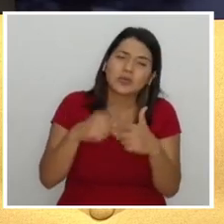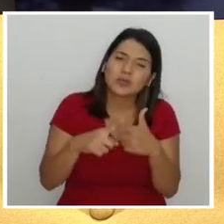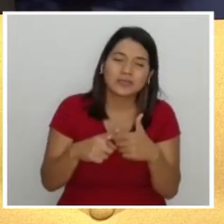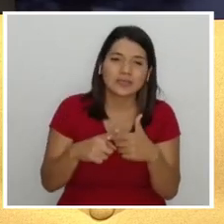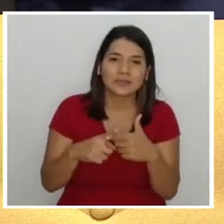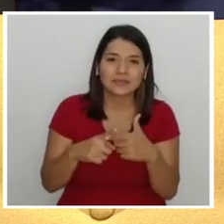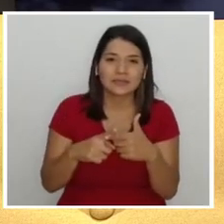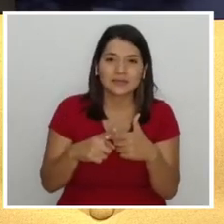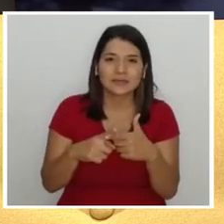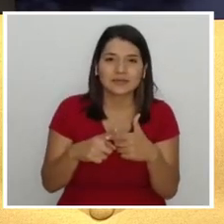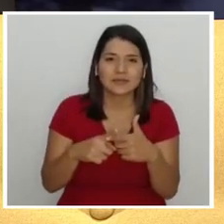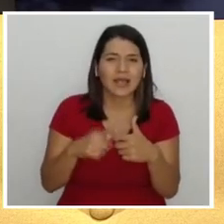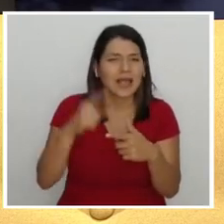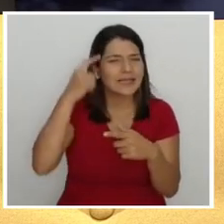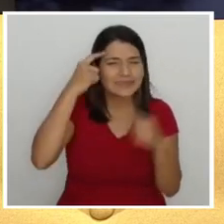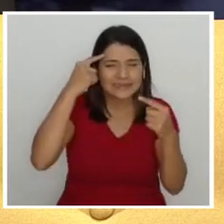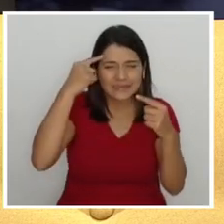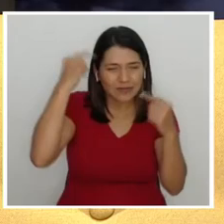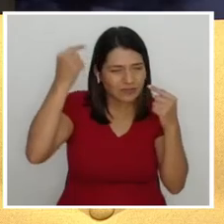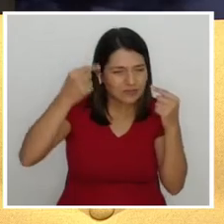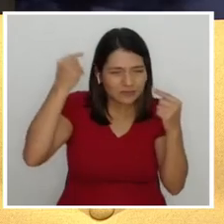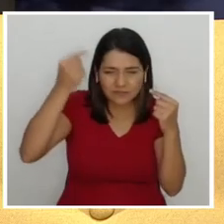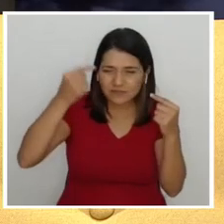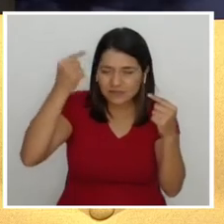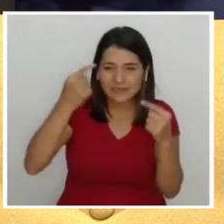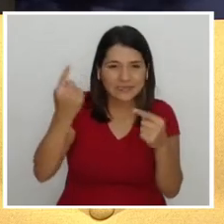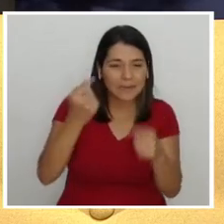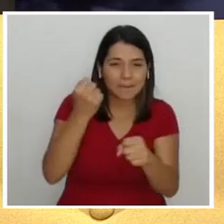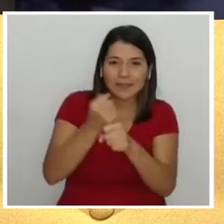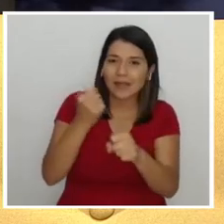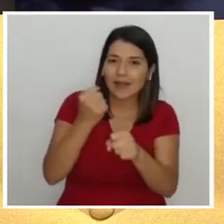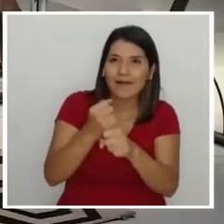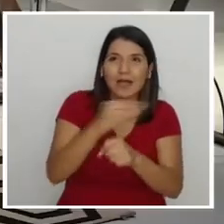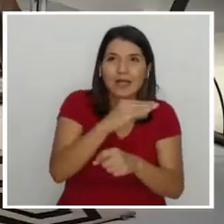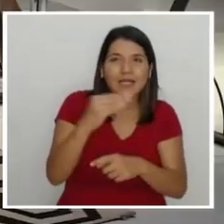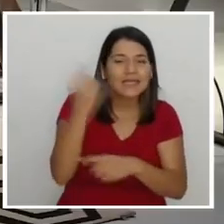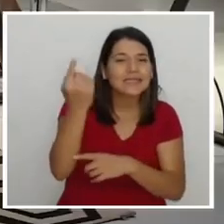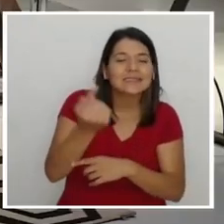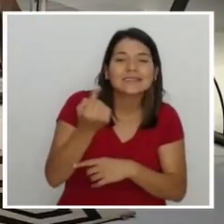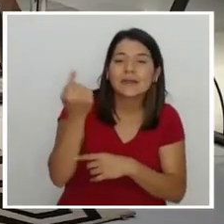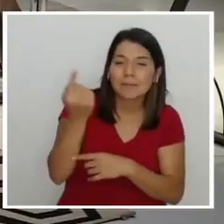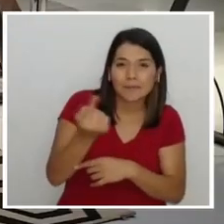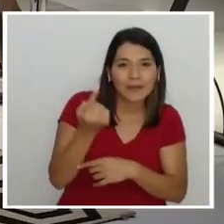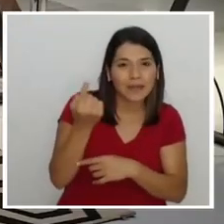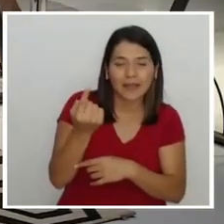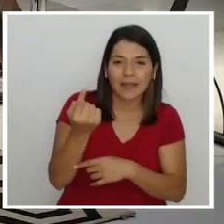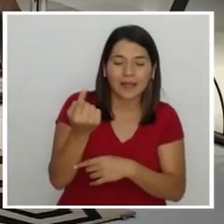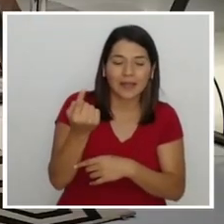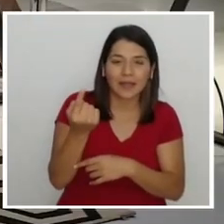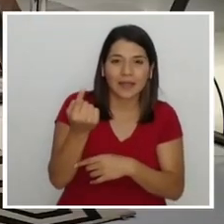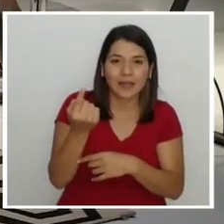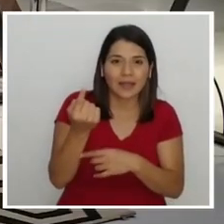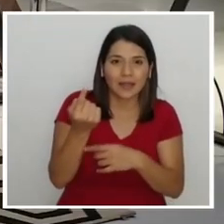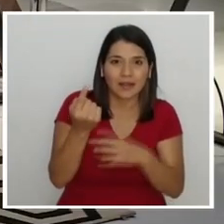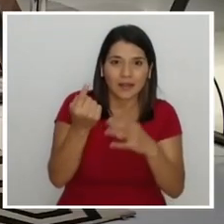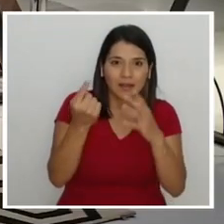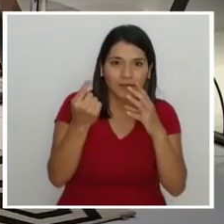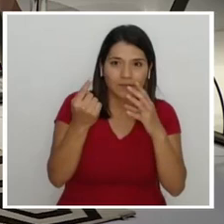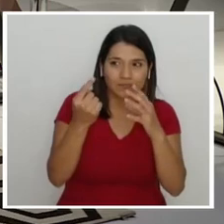tu cerebro está siempre trabajando y siempre está pasando información de todo lo que es el